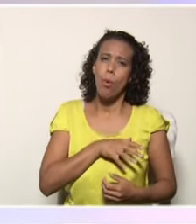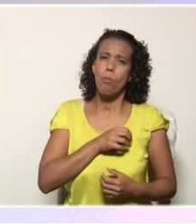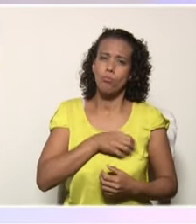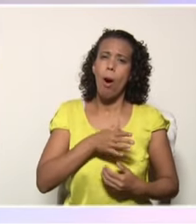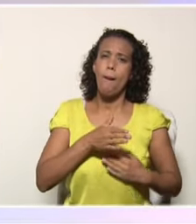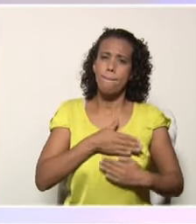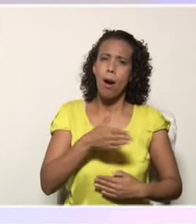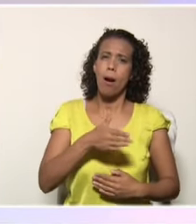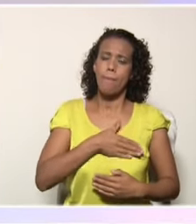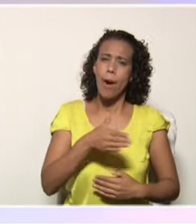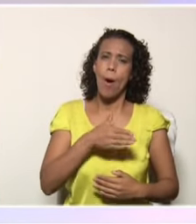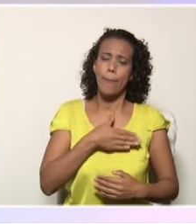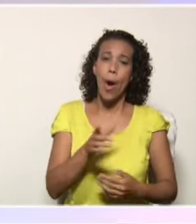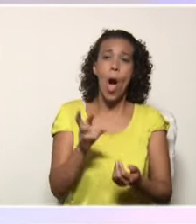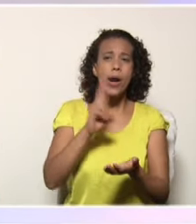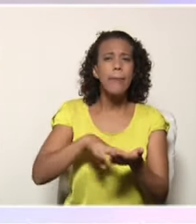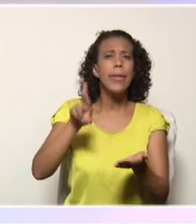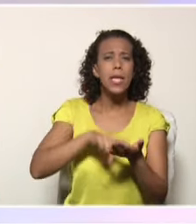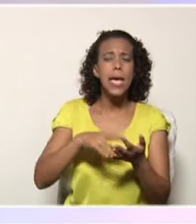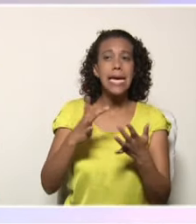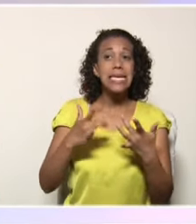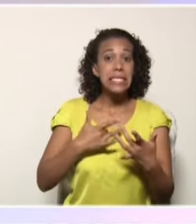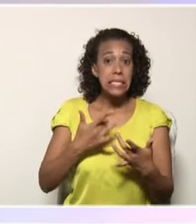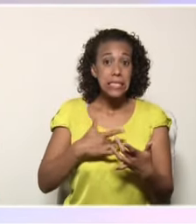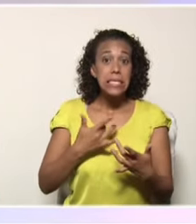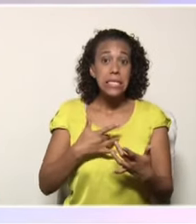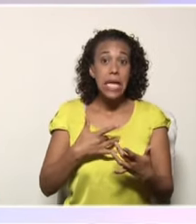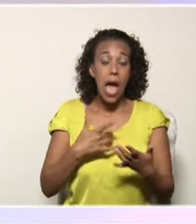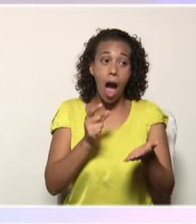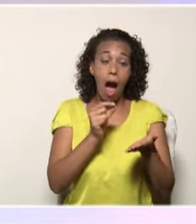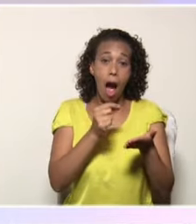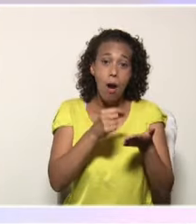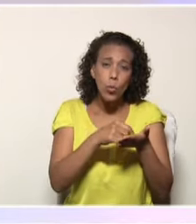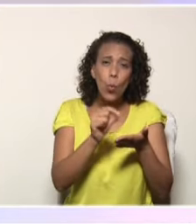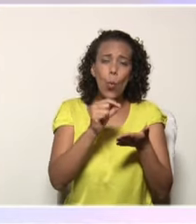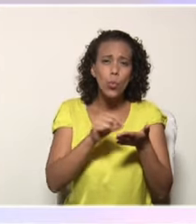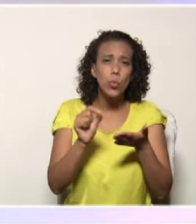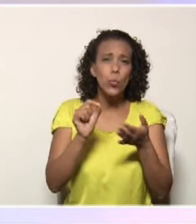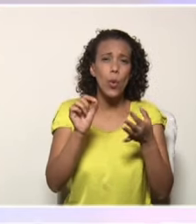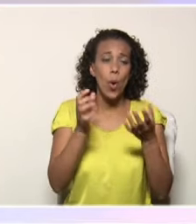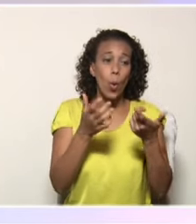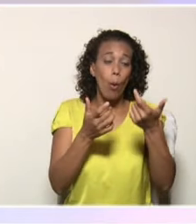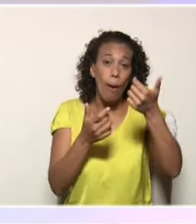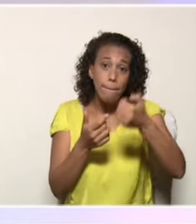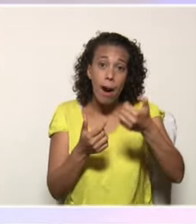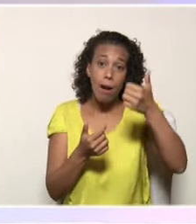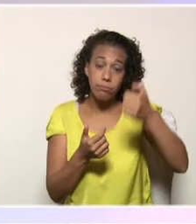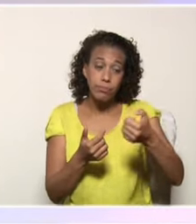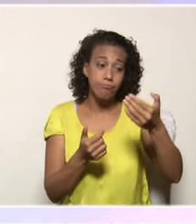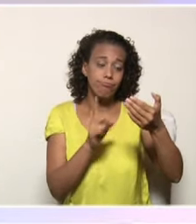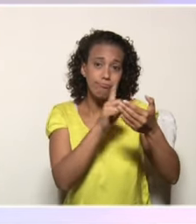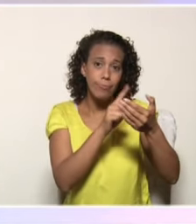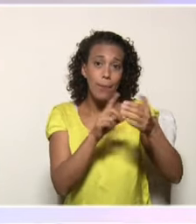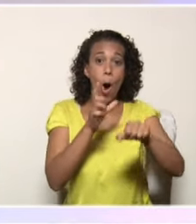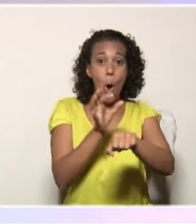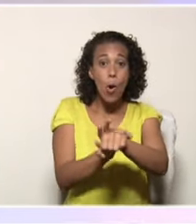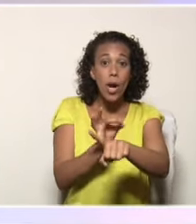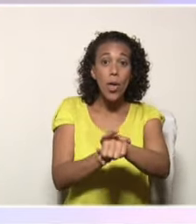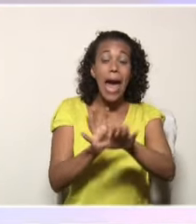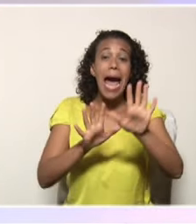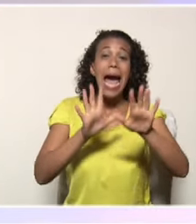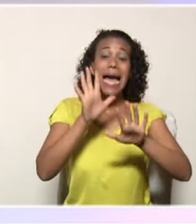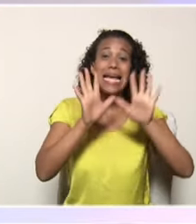usted al momento de sentir y tener a la mano su cronómetro o reloj, va a tomar